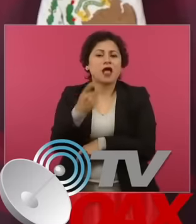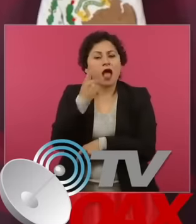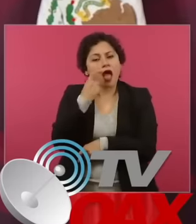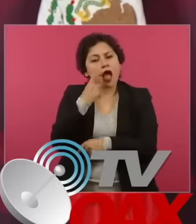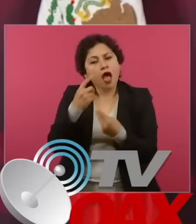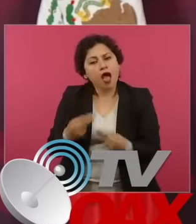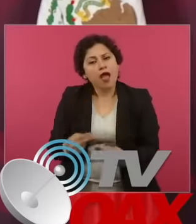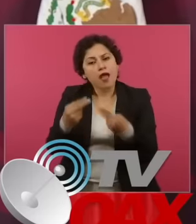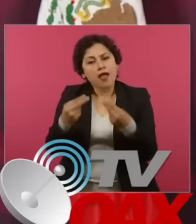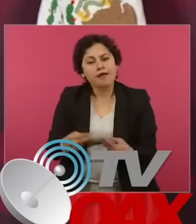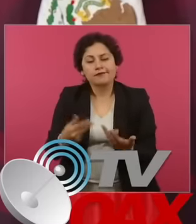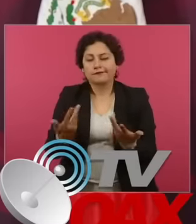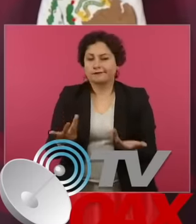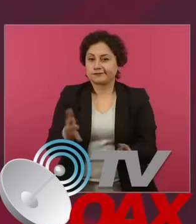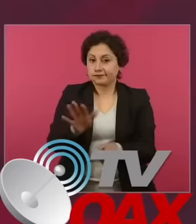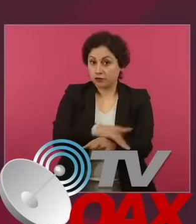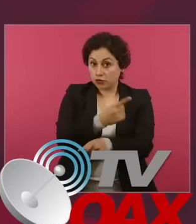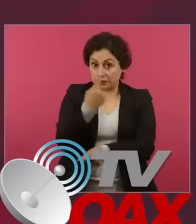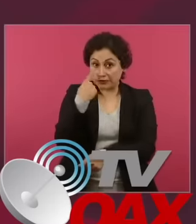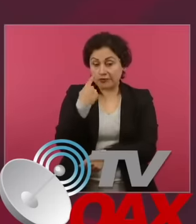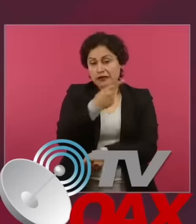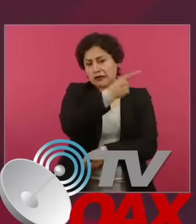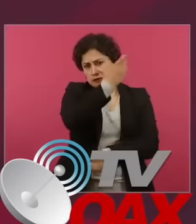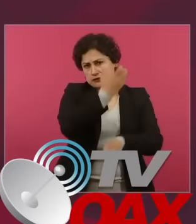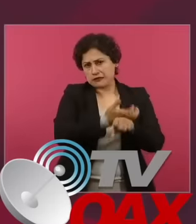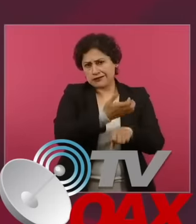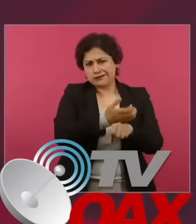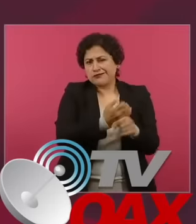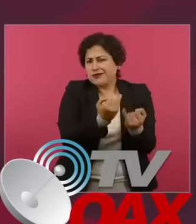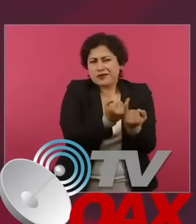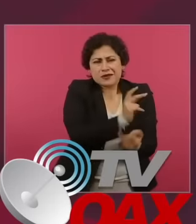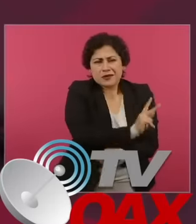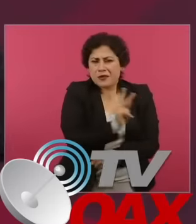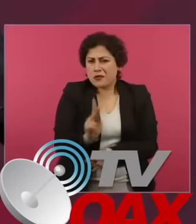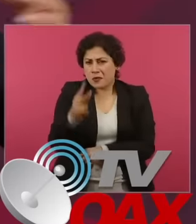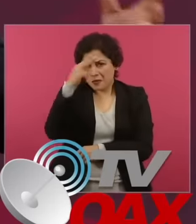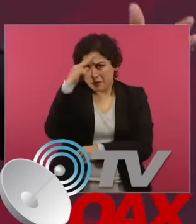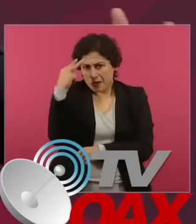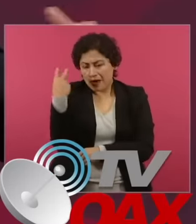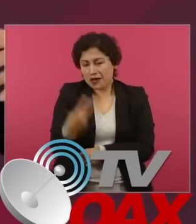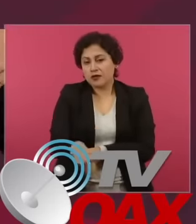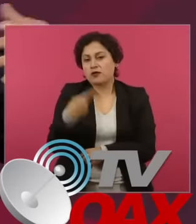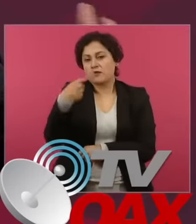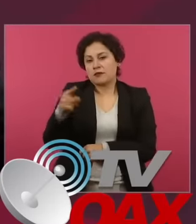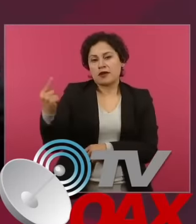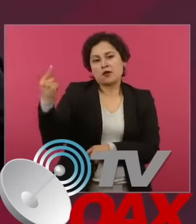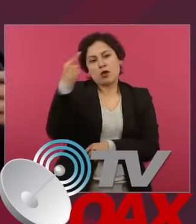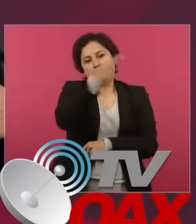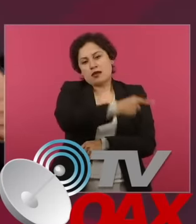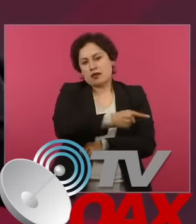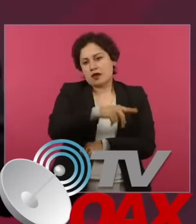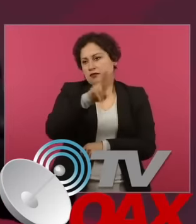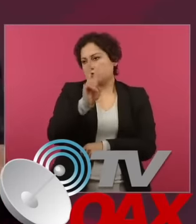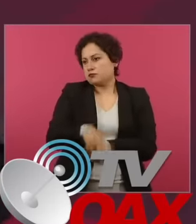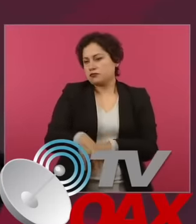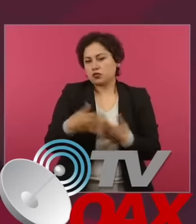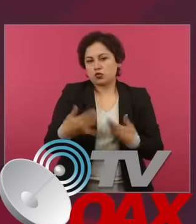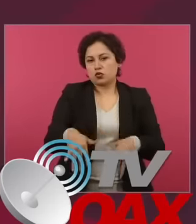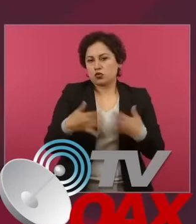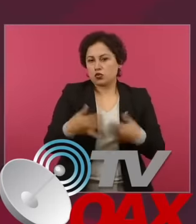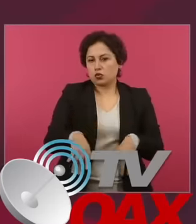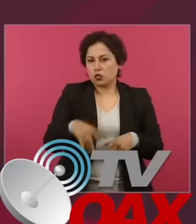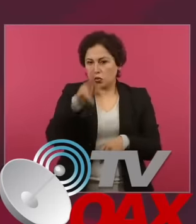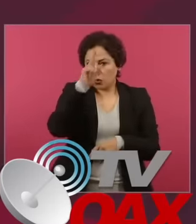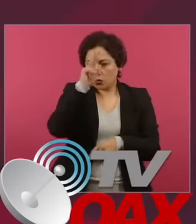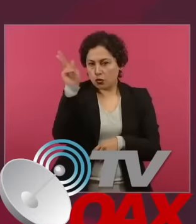Unidos, como aquí, pues también, pero ya de manera abierta, aquí